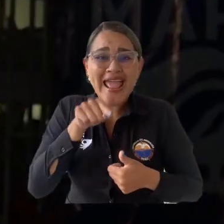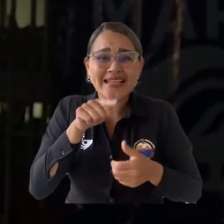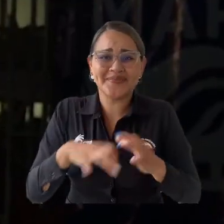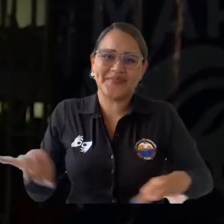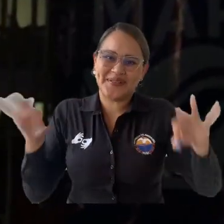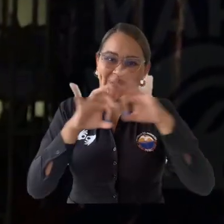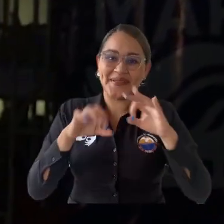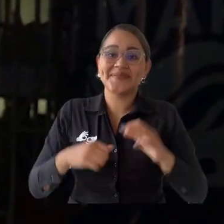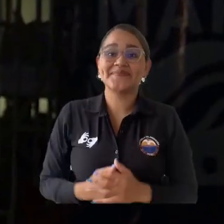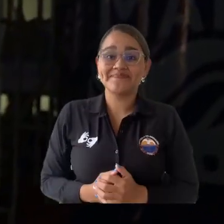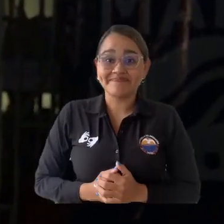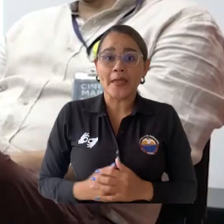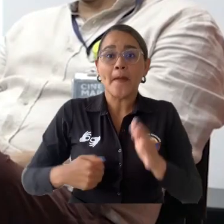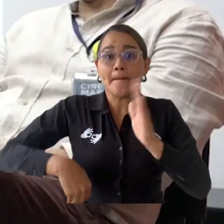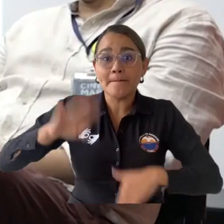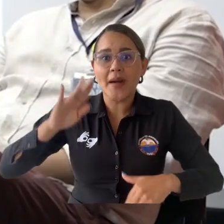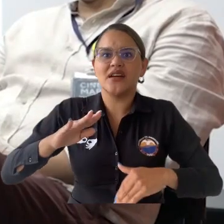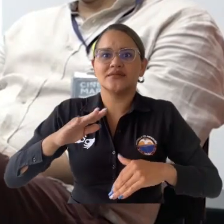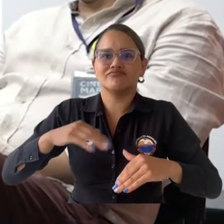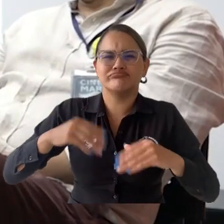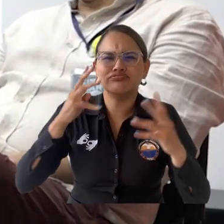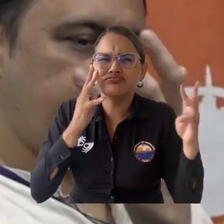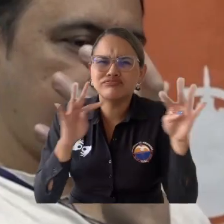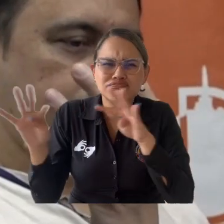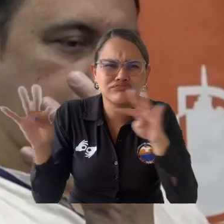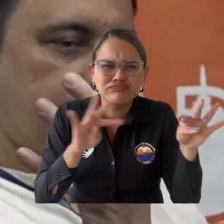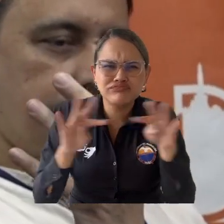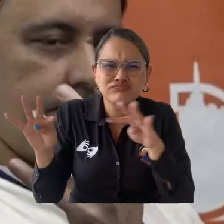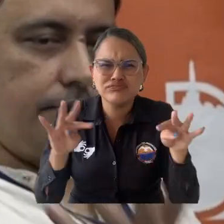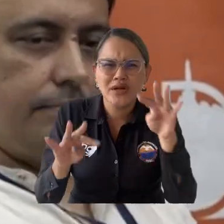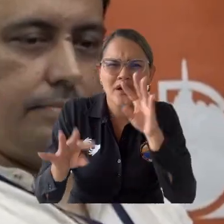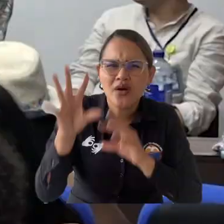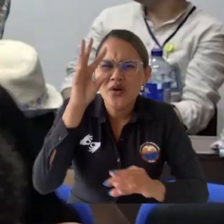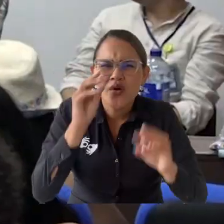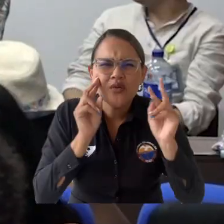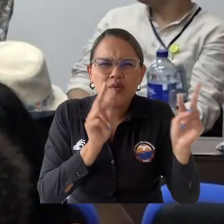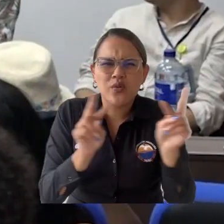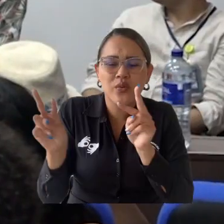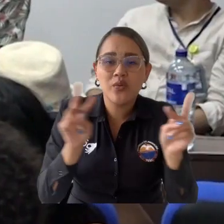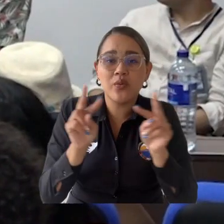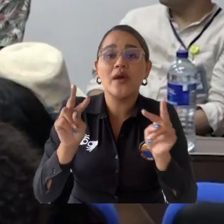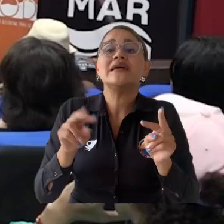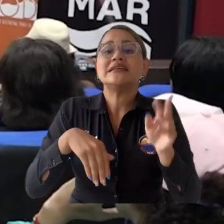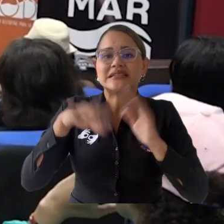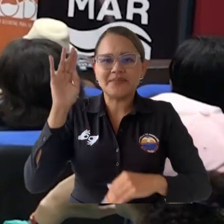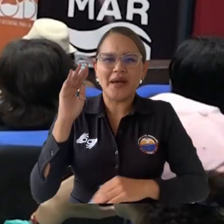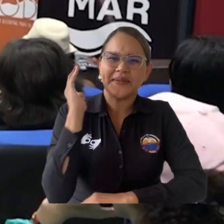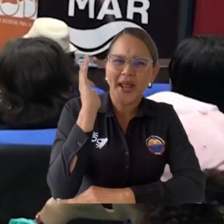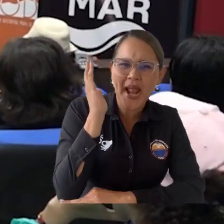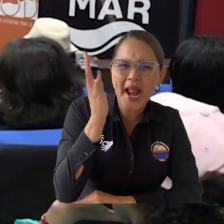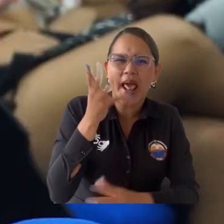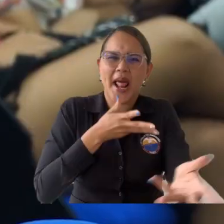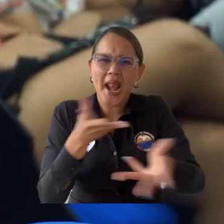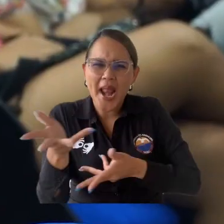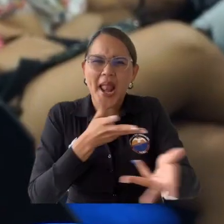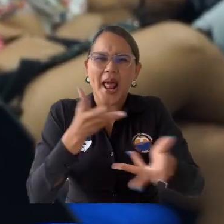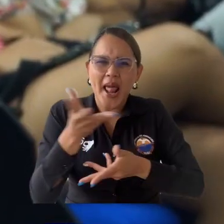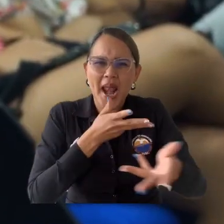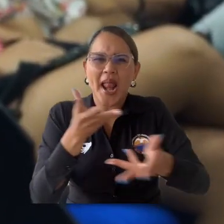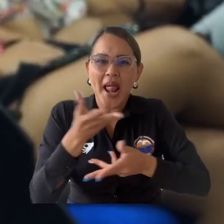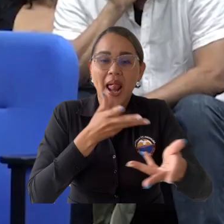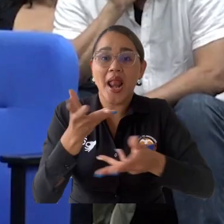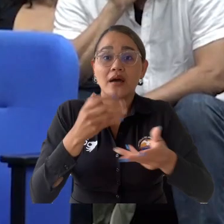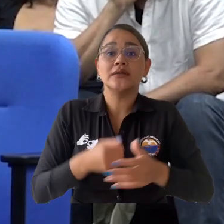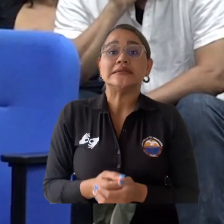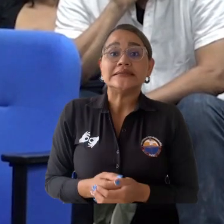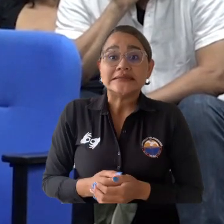mar de conocimientos navegaron reconocidos productores y actores de la escena nacional y mundial gracias a conversatorios y jornadas